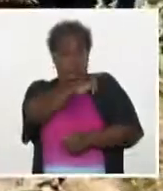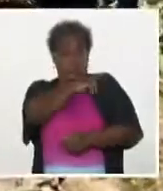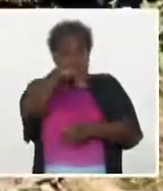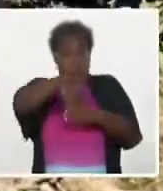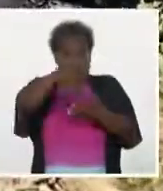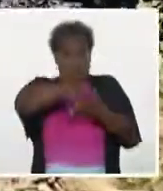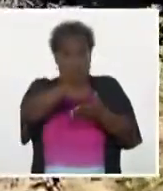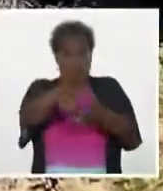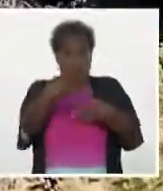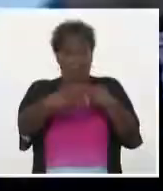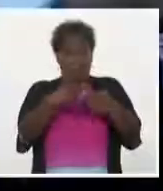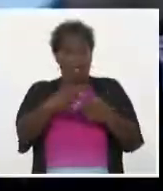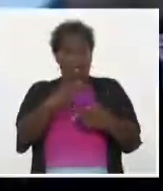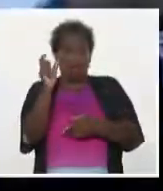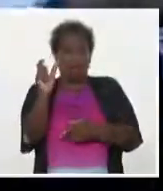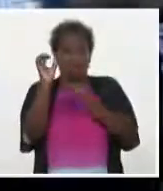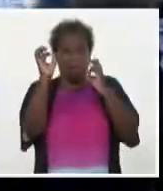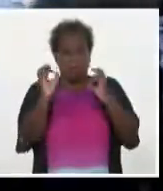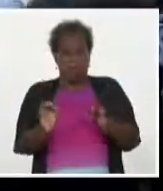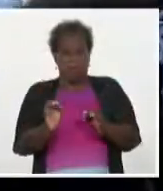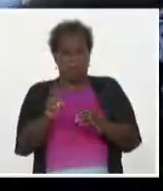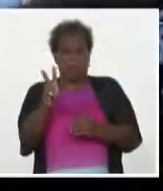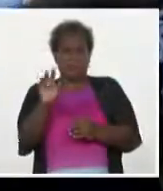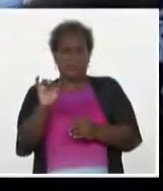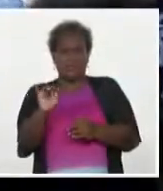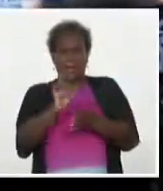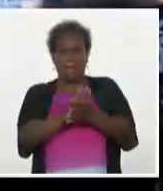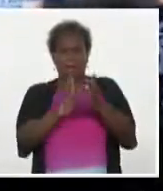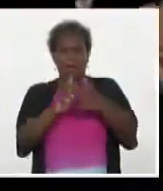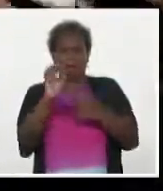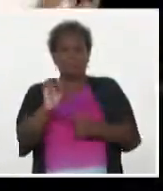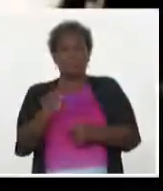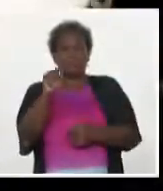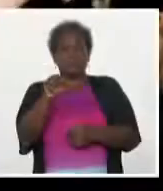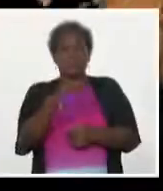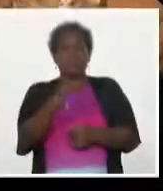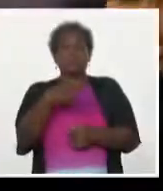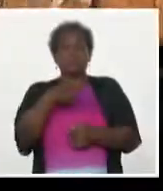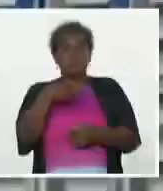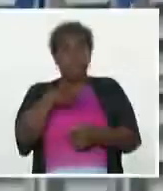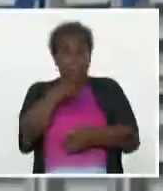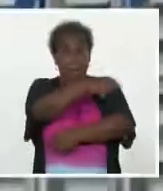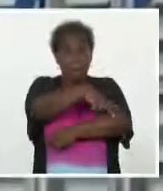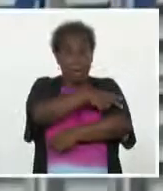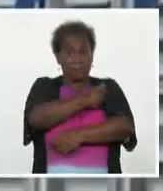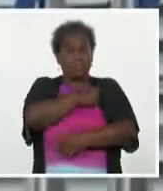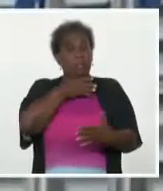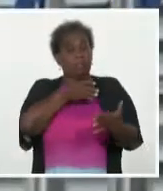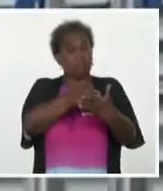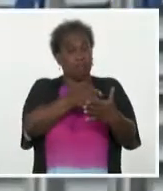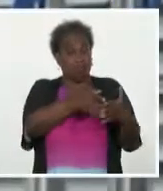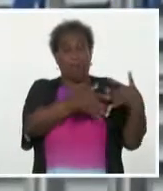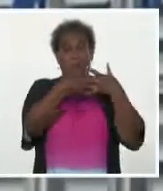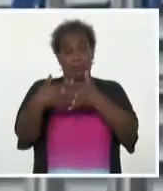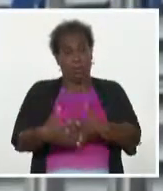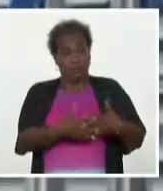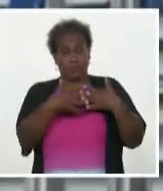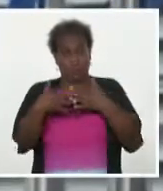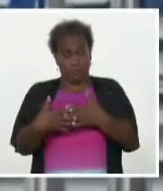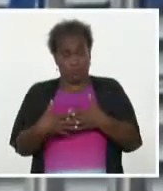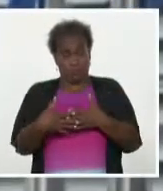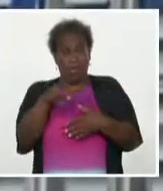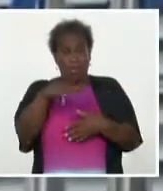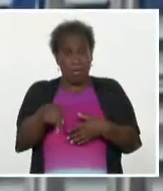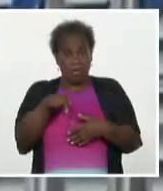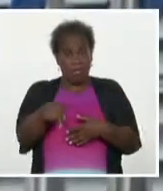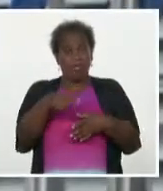la fecha programada, a pesar de contar con el rechazo de países hostiles a Siria, como Estados Unidos y los que conforman